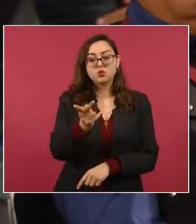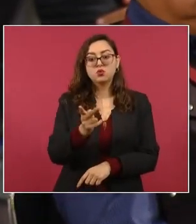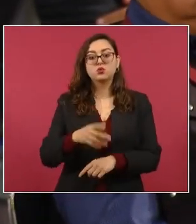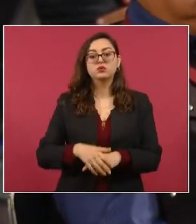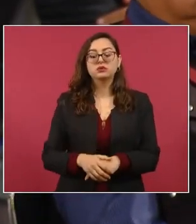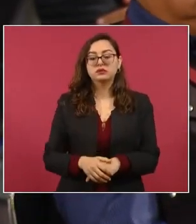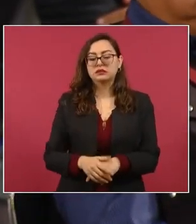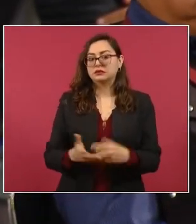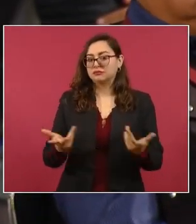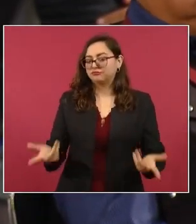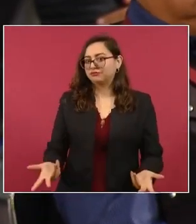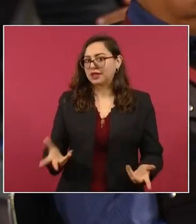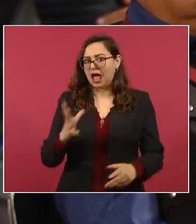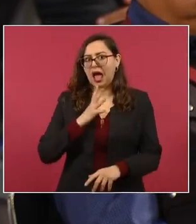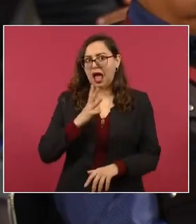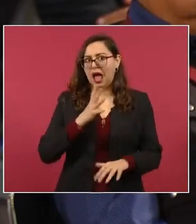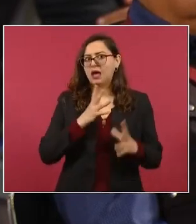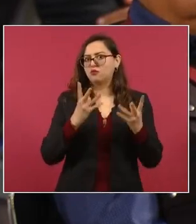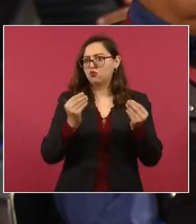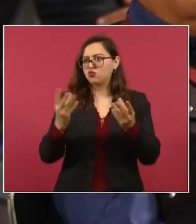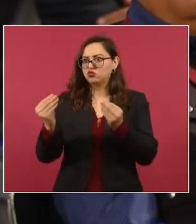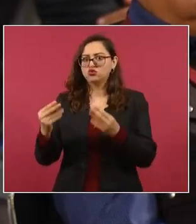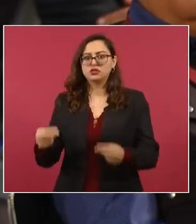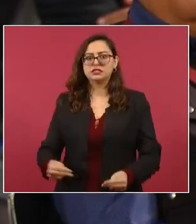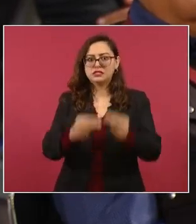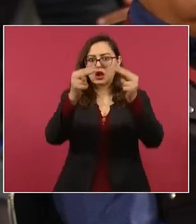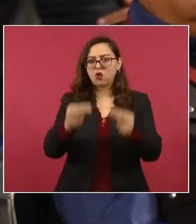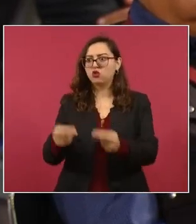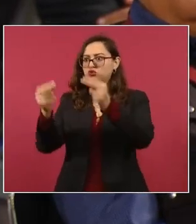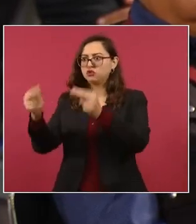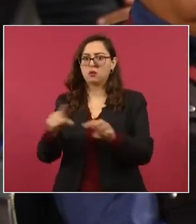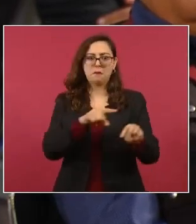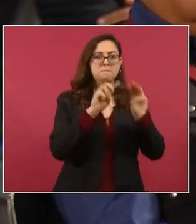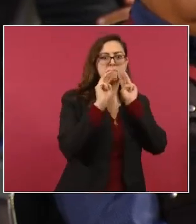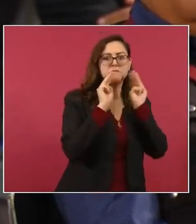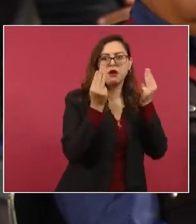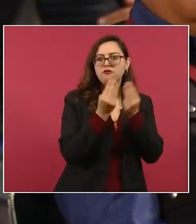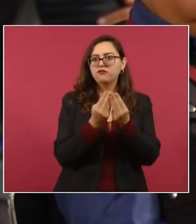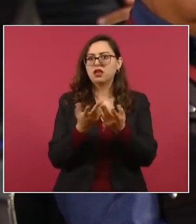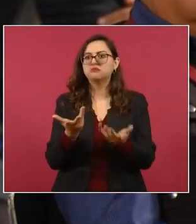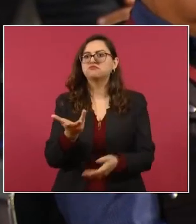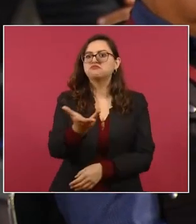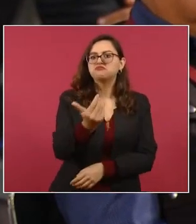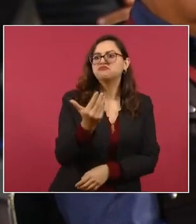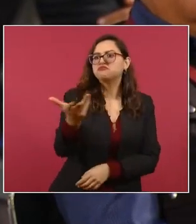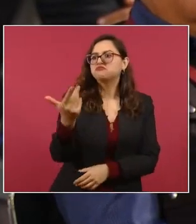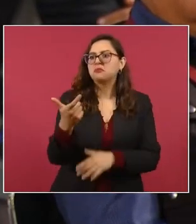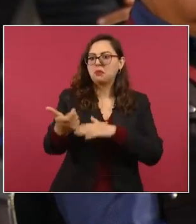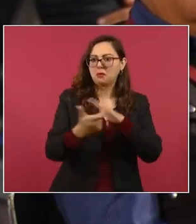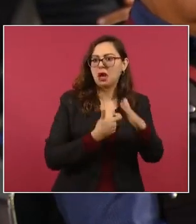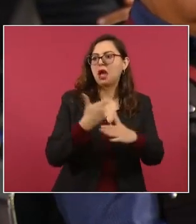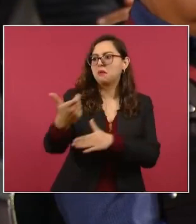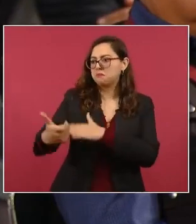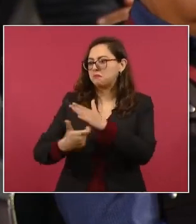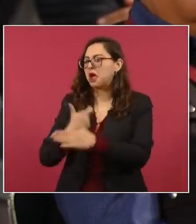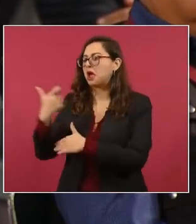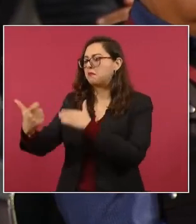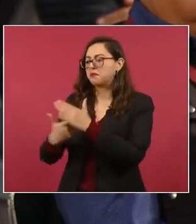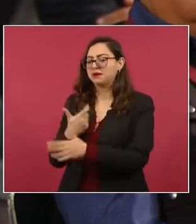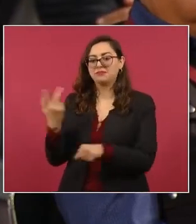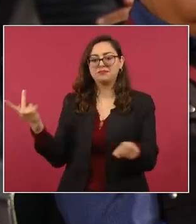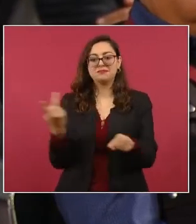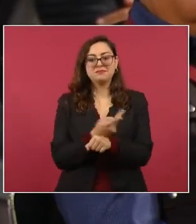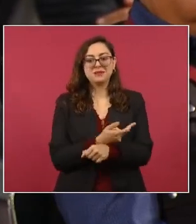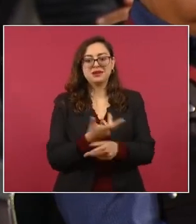del cobro de derecho de piso, ¿qué le dice al taquero Matías en Sonora, a